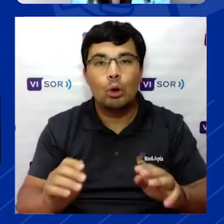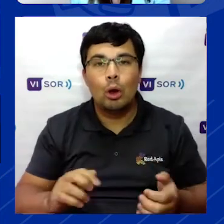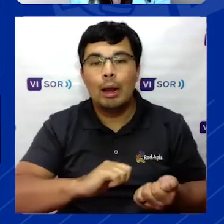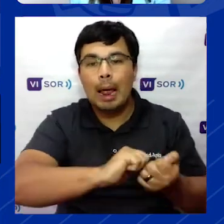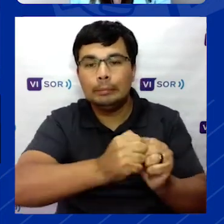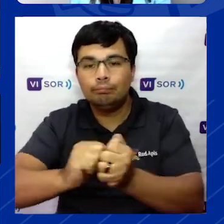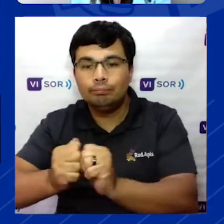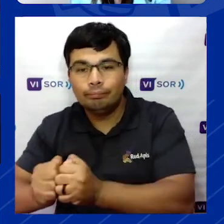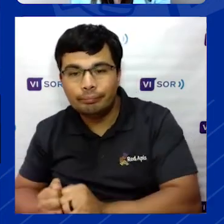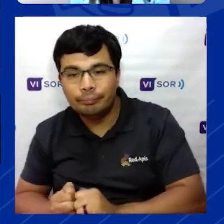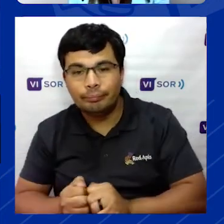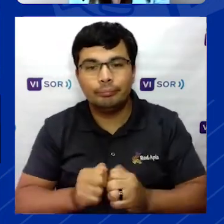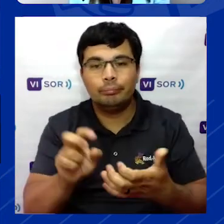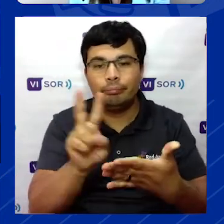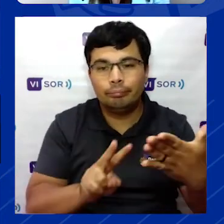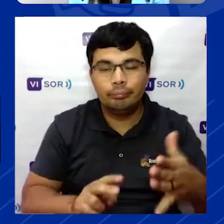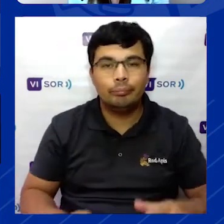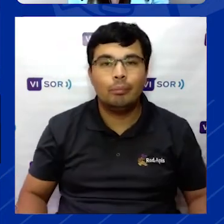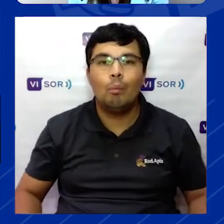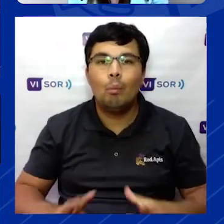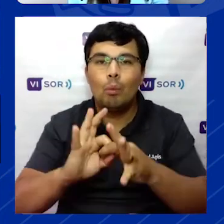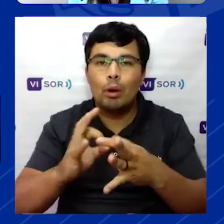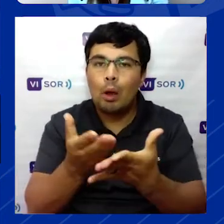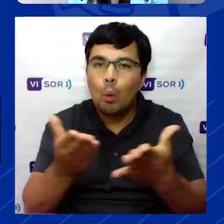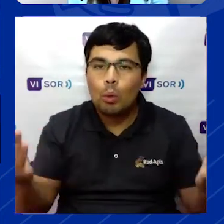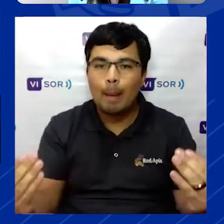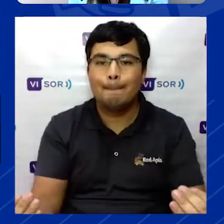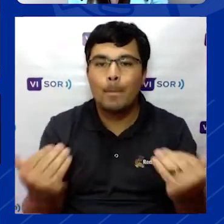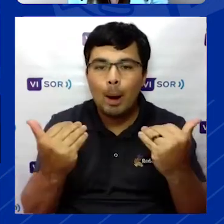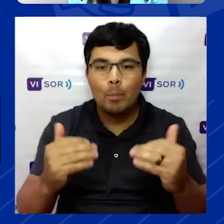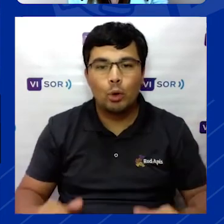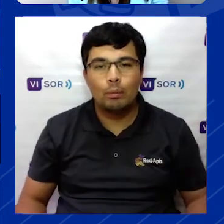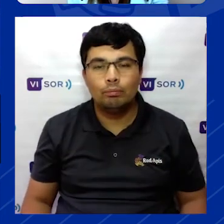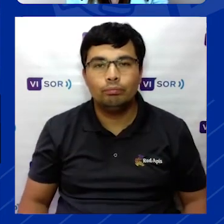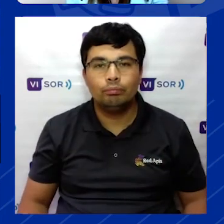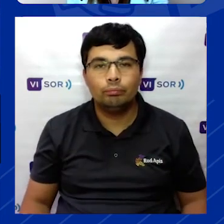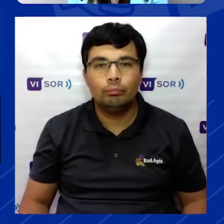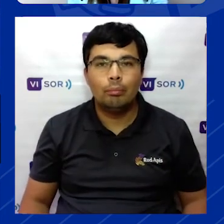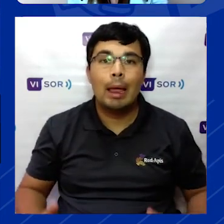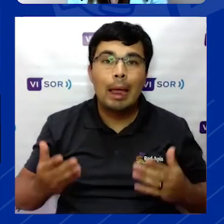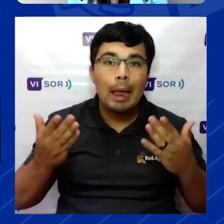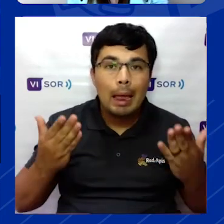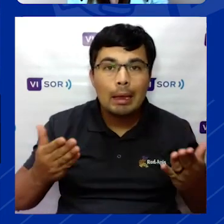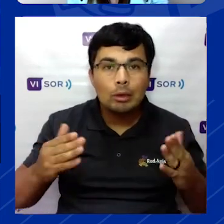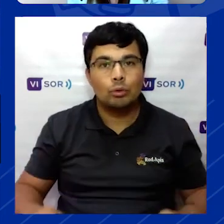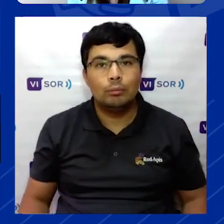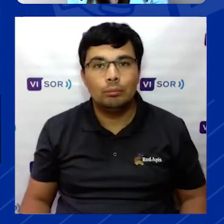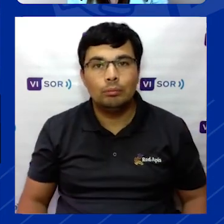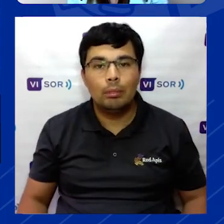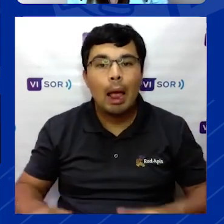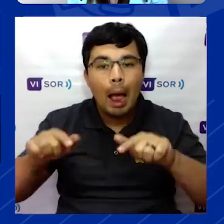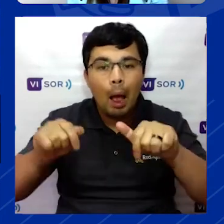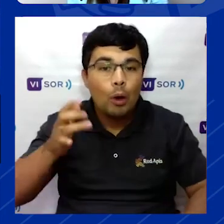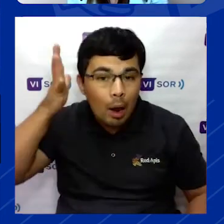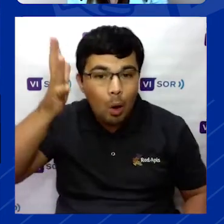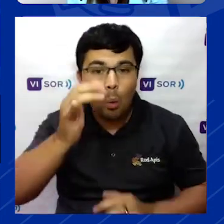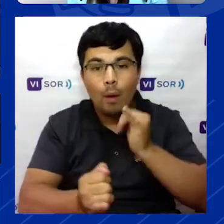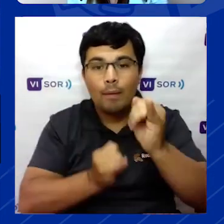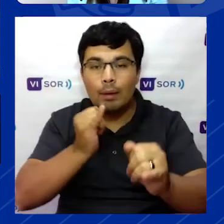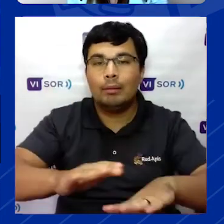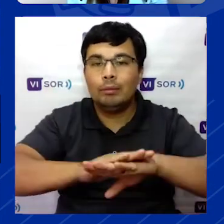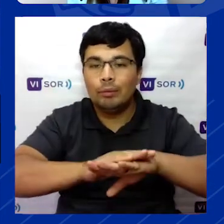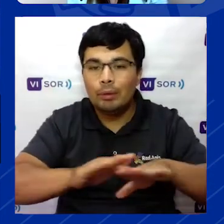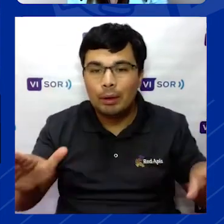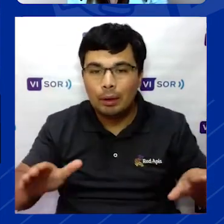también a ellos por su apoyo. Así es que eso, hemos llegado al final de este webinar. Esperemos que les haya